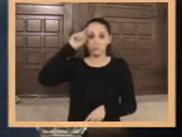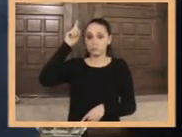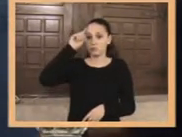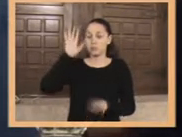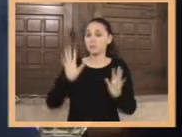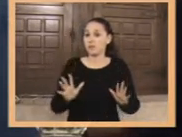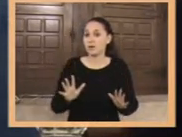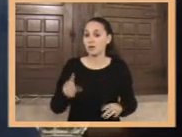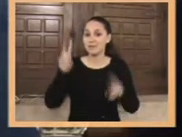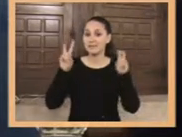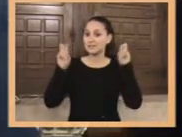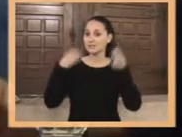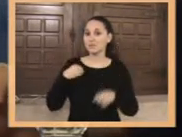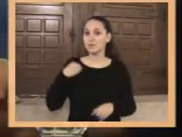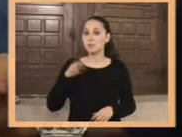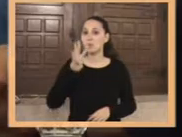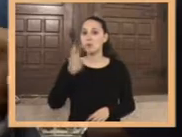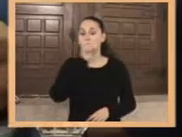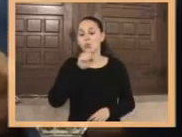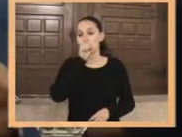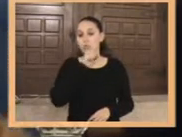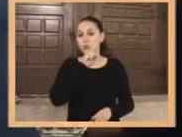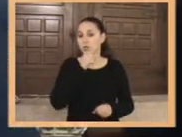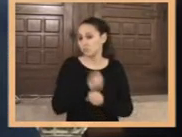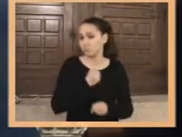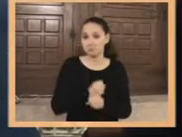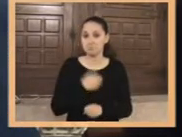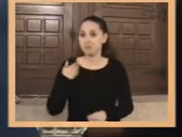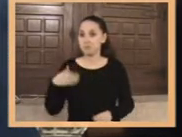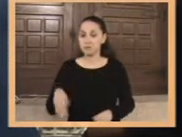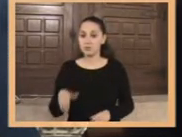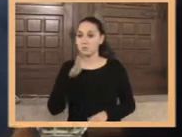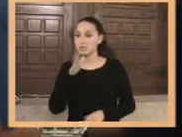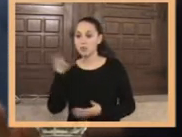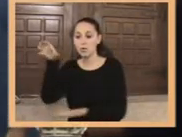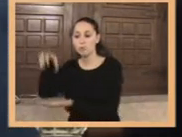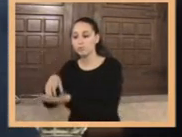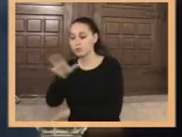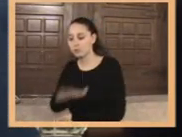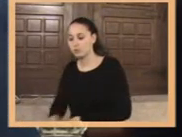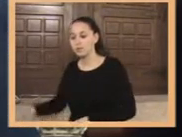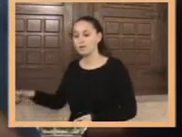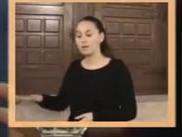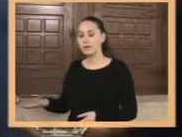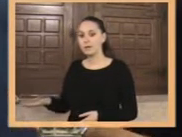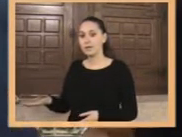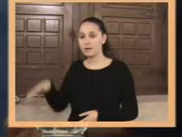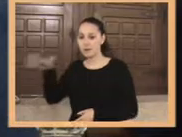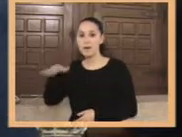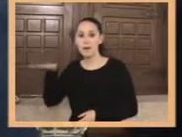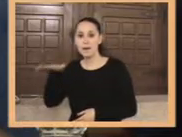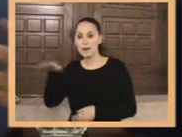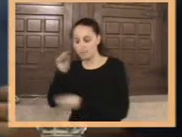4 años. Porque la guardería del Pilar no cumple la